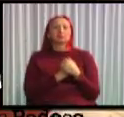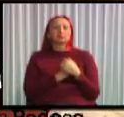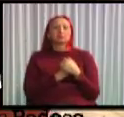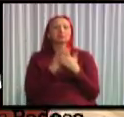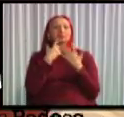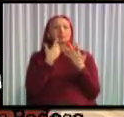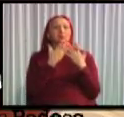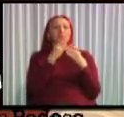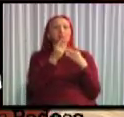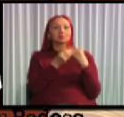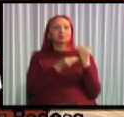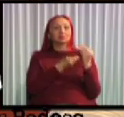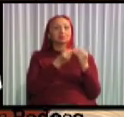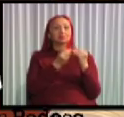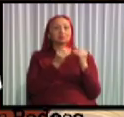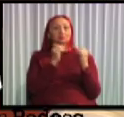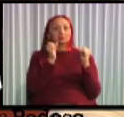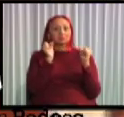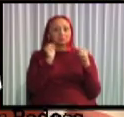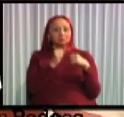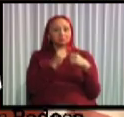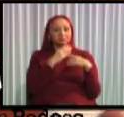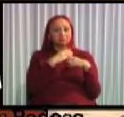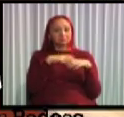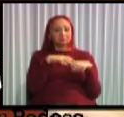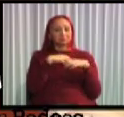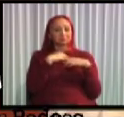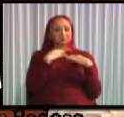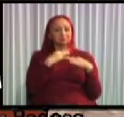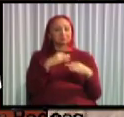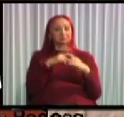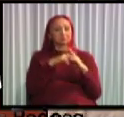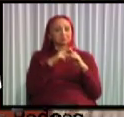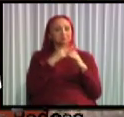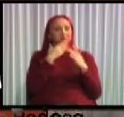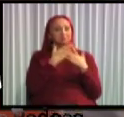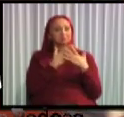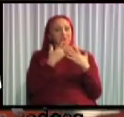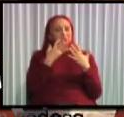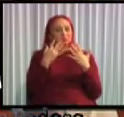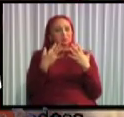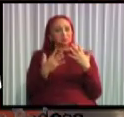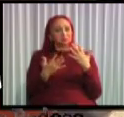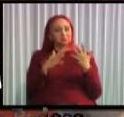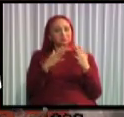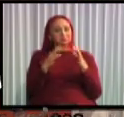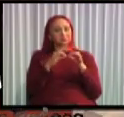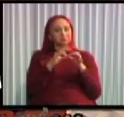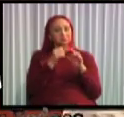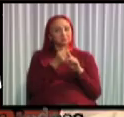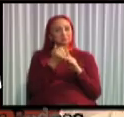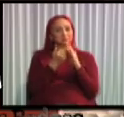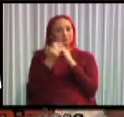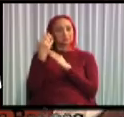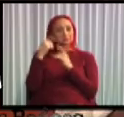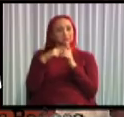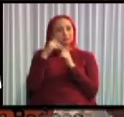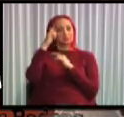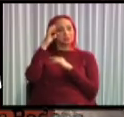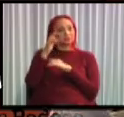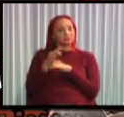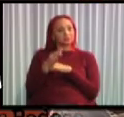de productos que pueden hacer actividad física. Pero hay gama más que antes. Nosotros